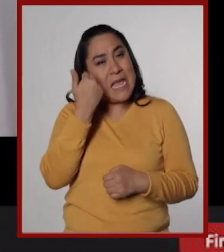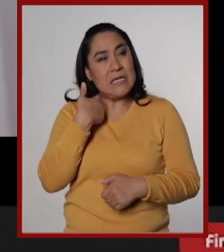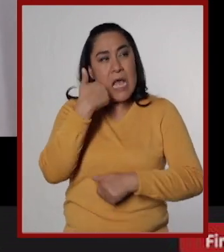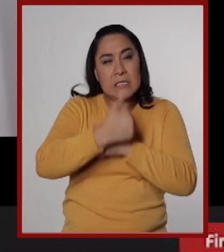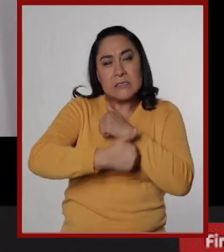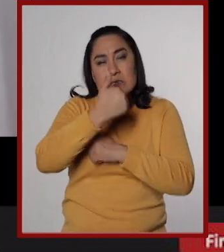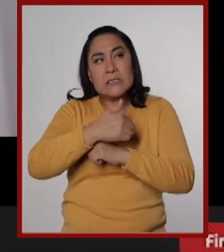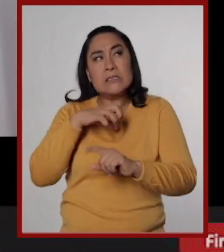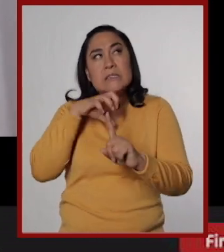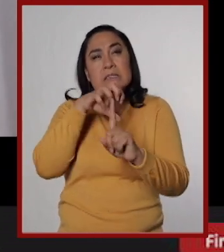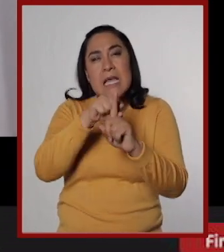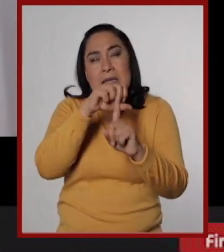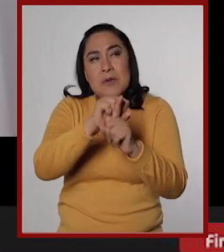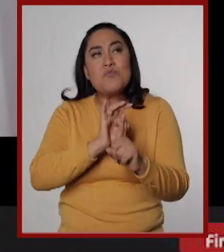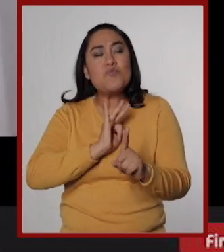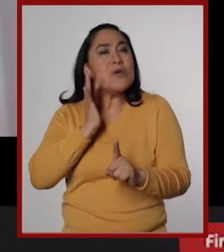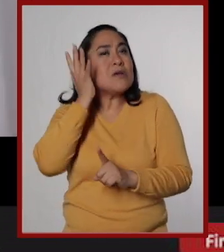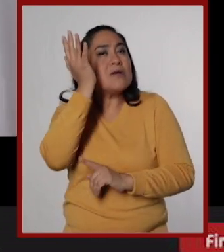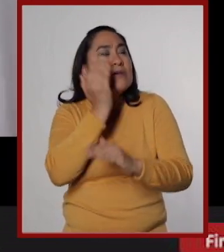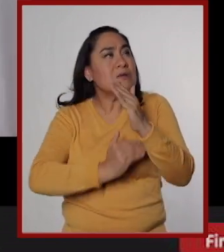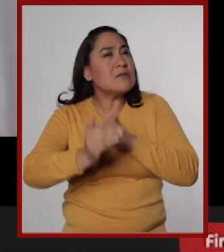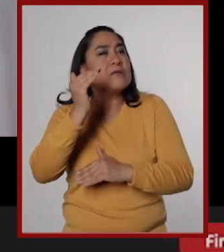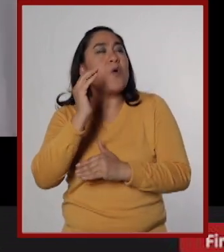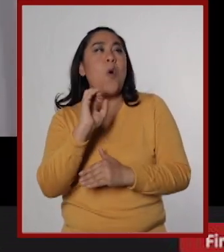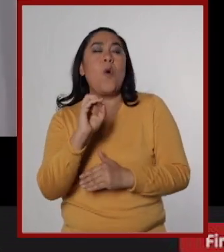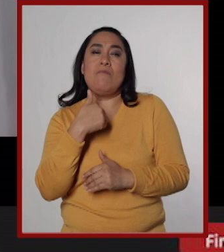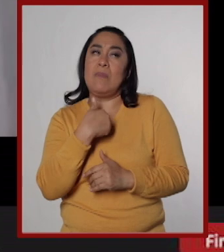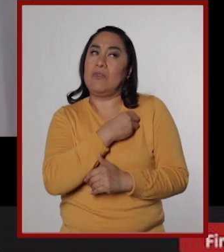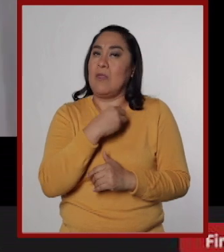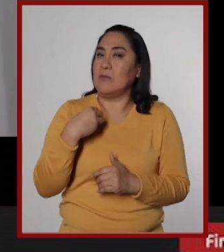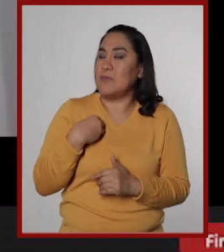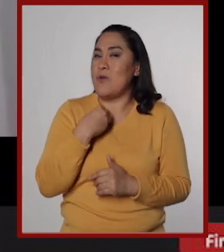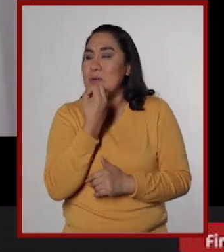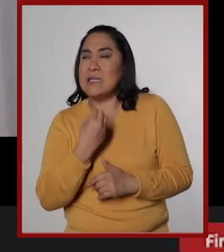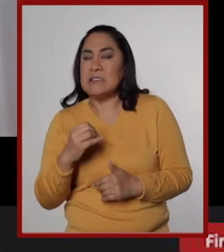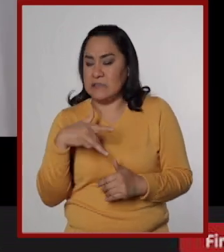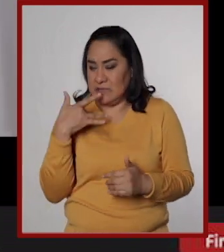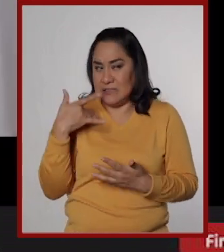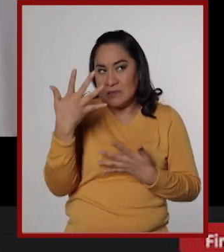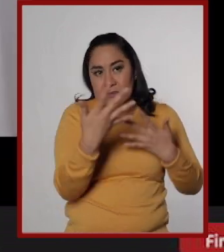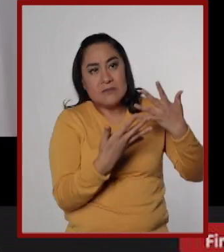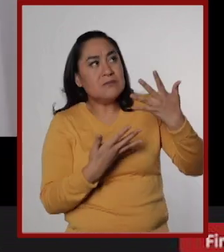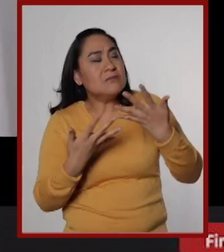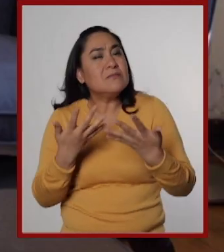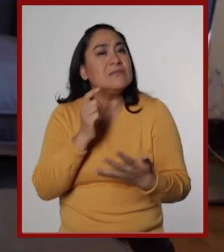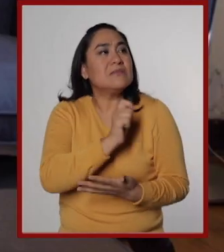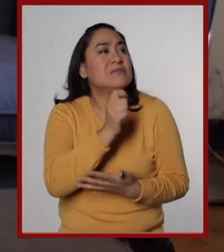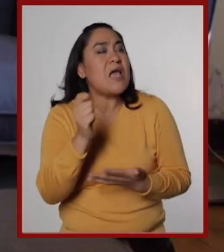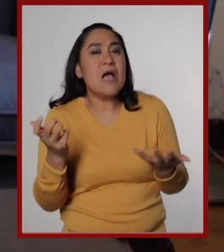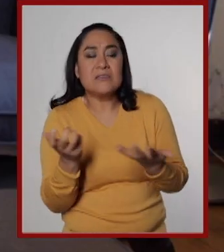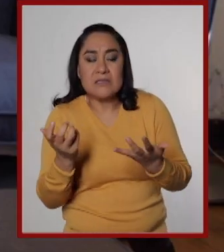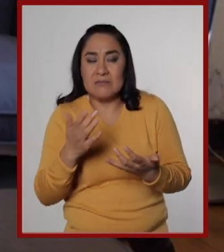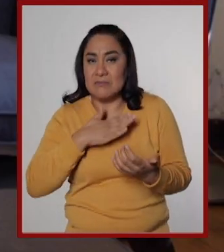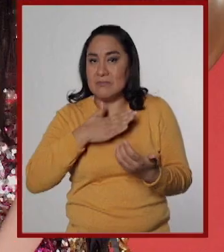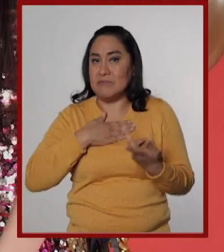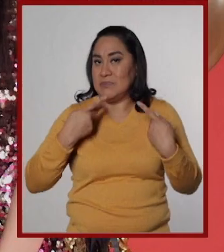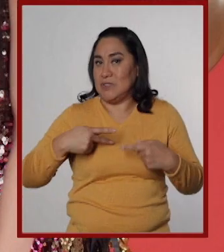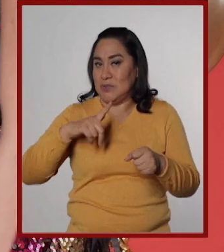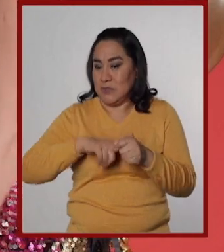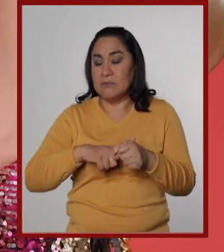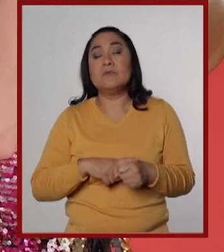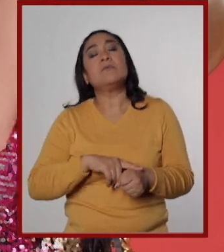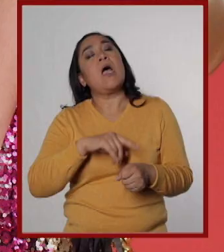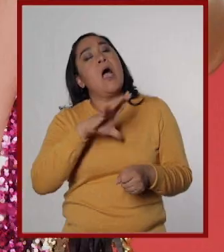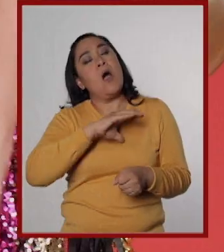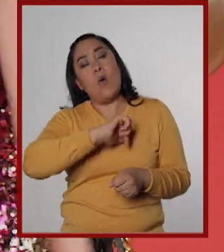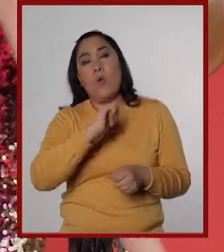mis tareas que me propongo, o entre mis deseos y obligaciones. Estos son conflictos, dilemas que tenemos que enfrentar, ¿no? Como personas. Después